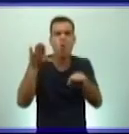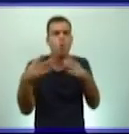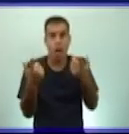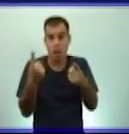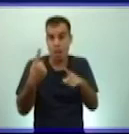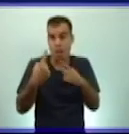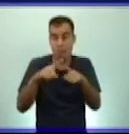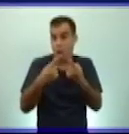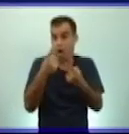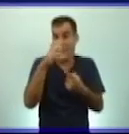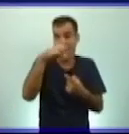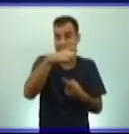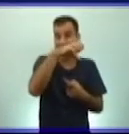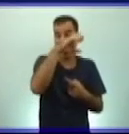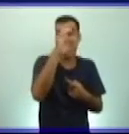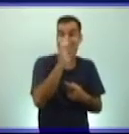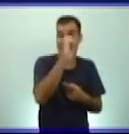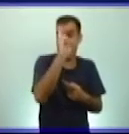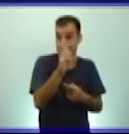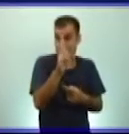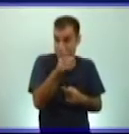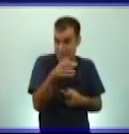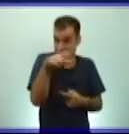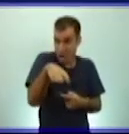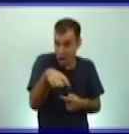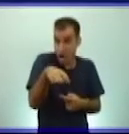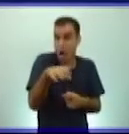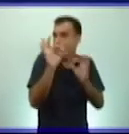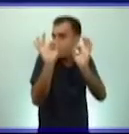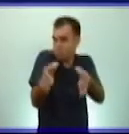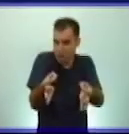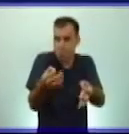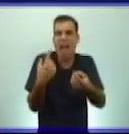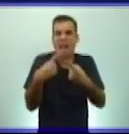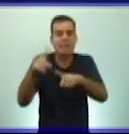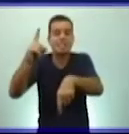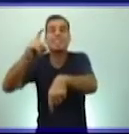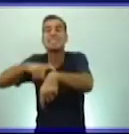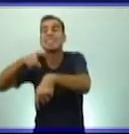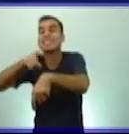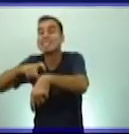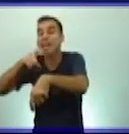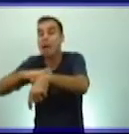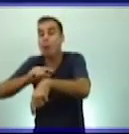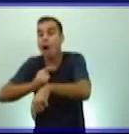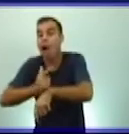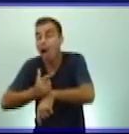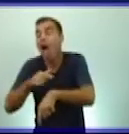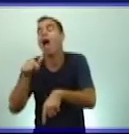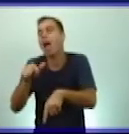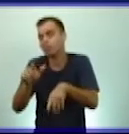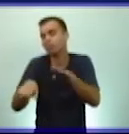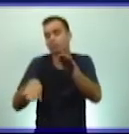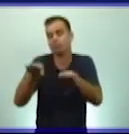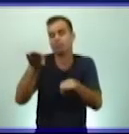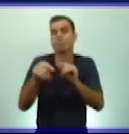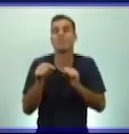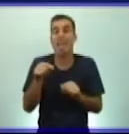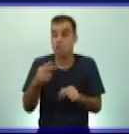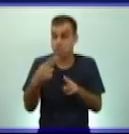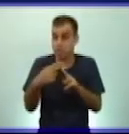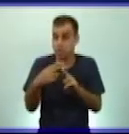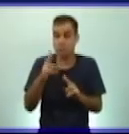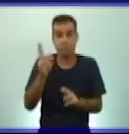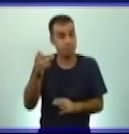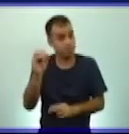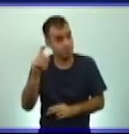¿verdad? Bueno, lo que ha variado es el tiempo y a esto es lo que vamos a llamar potencia, es decir,